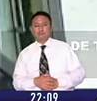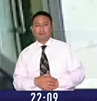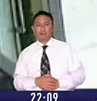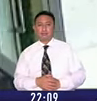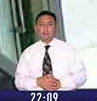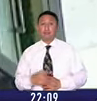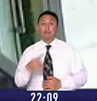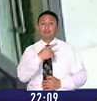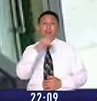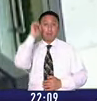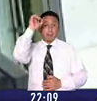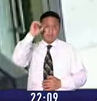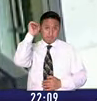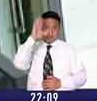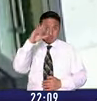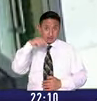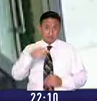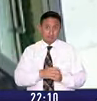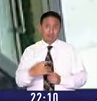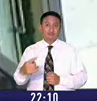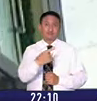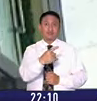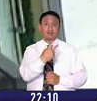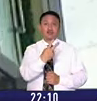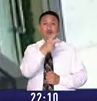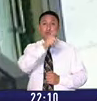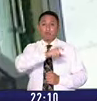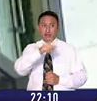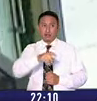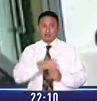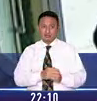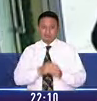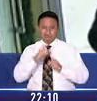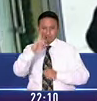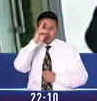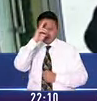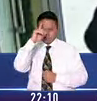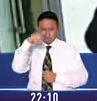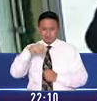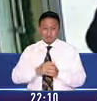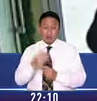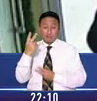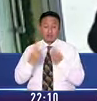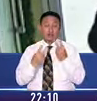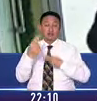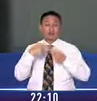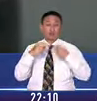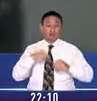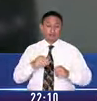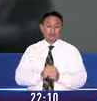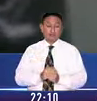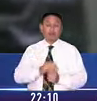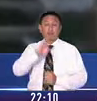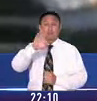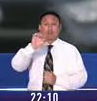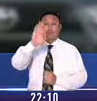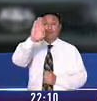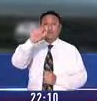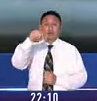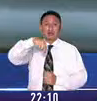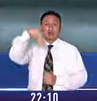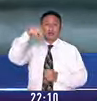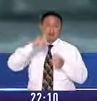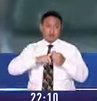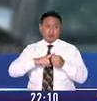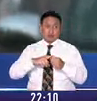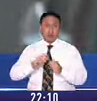Este video fue clave para acabar con las andanzas de dos supuestos vacunadores que estarían visitando locales en el sector de La Bota, norte de Quito,